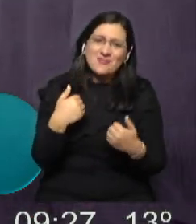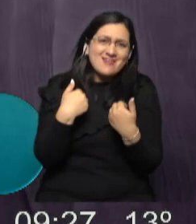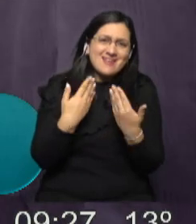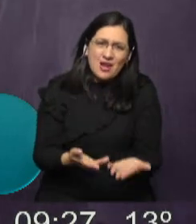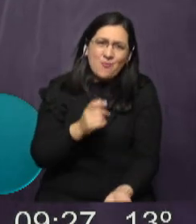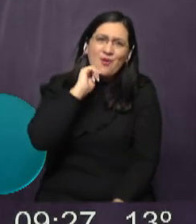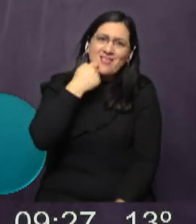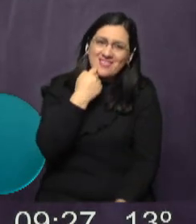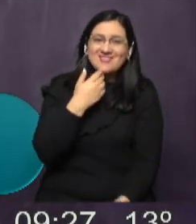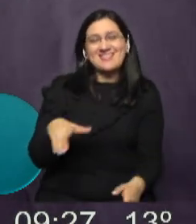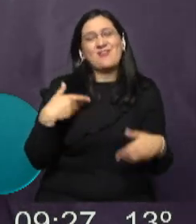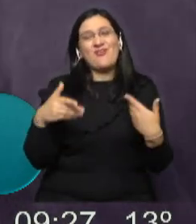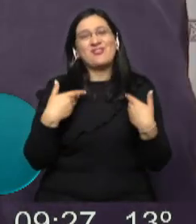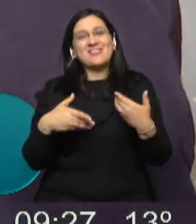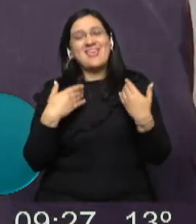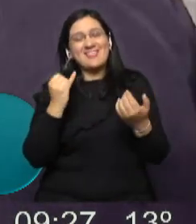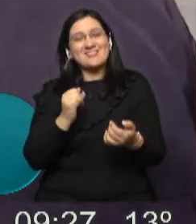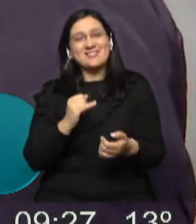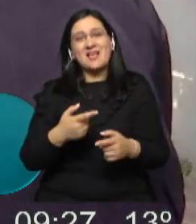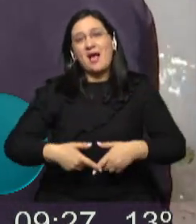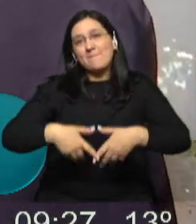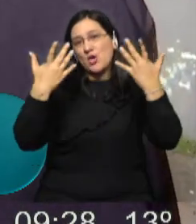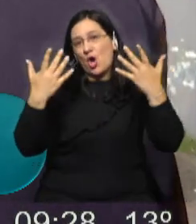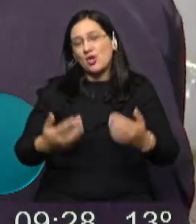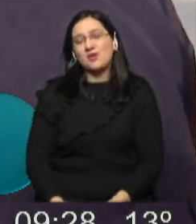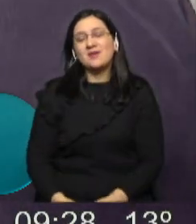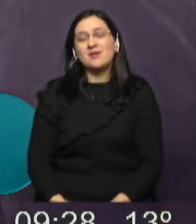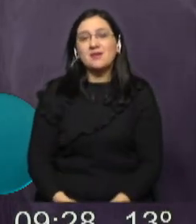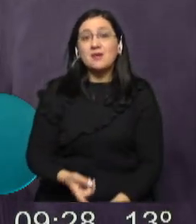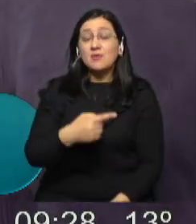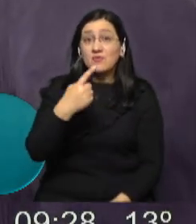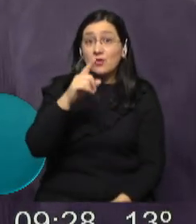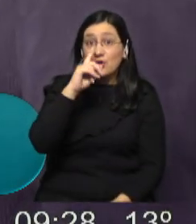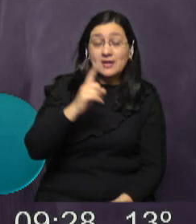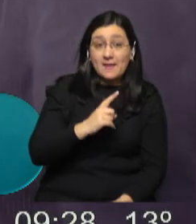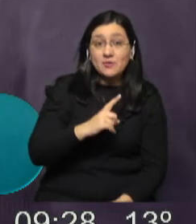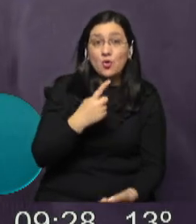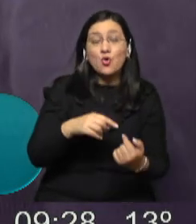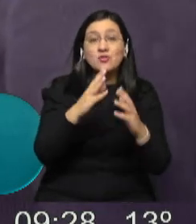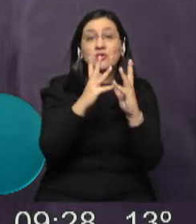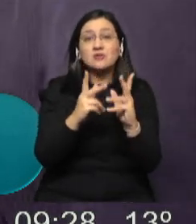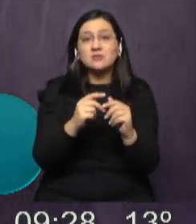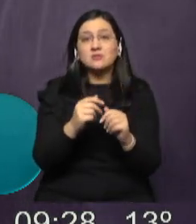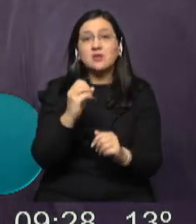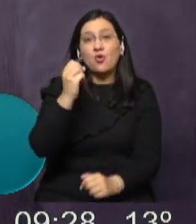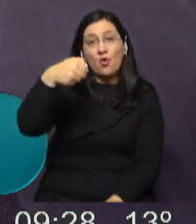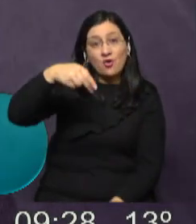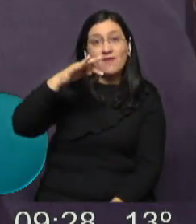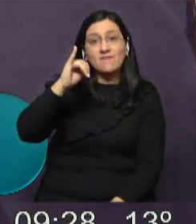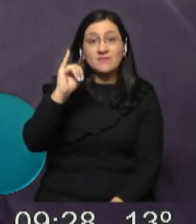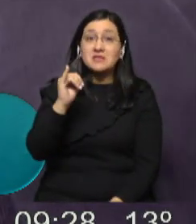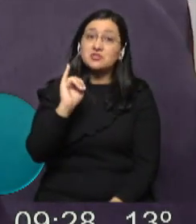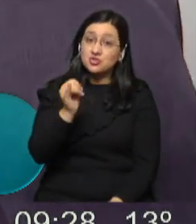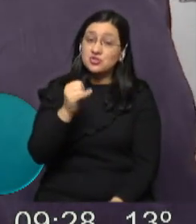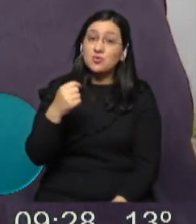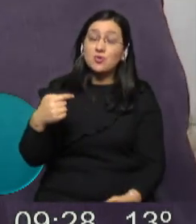hizo a los niños. Re contento, la verdad que re contento. Salimos bien. ¿Y qué era, un campeonato relámpago o era de los nacionales que organiza la organización? De ONFI, sí. Era oficial